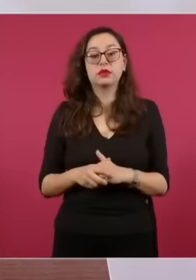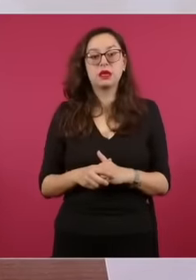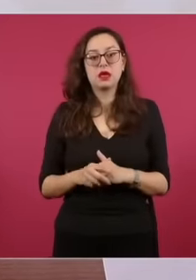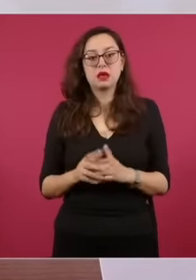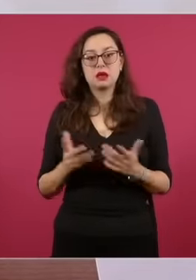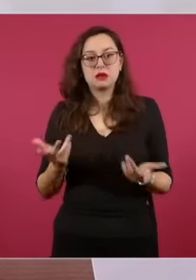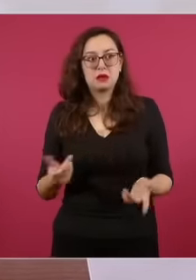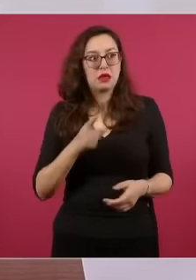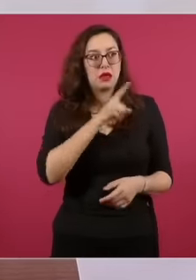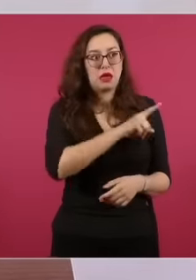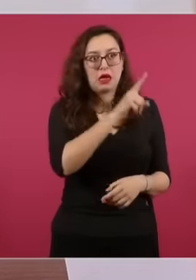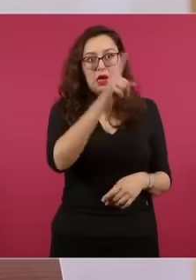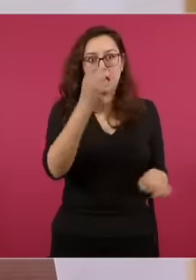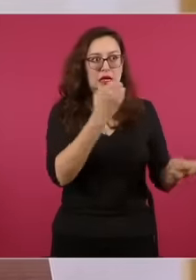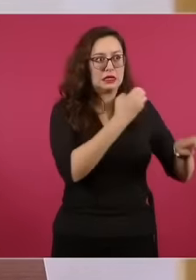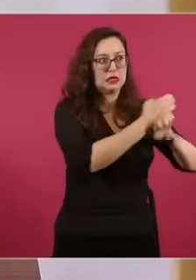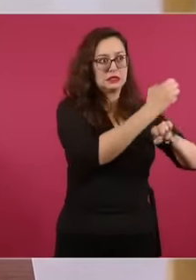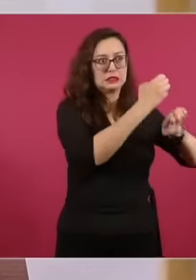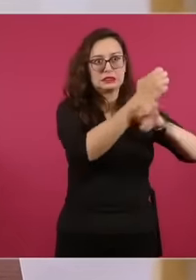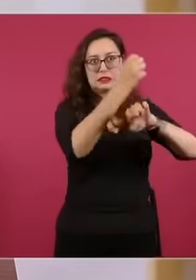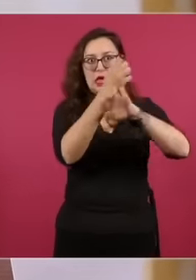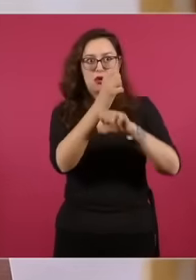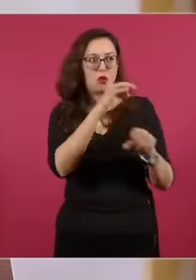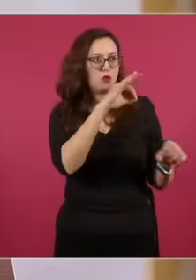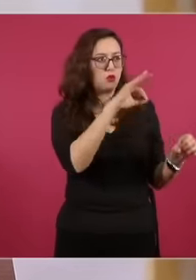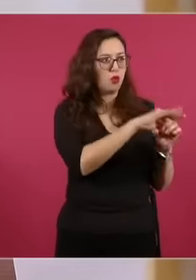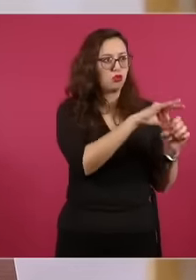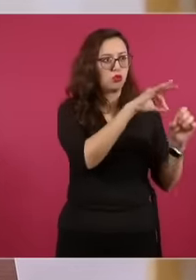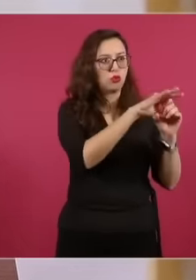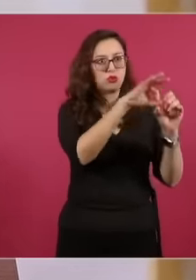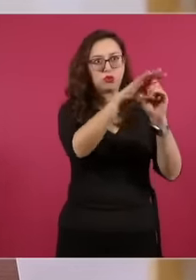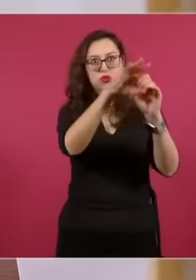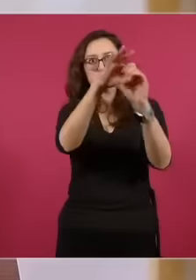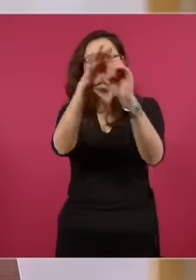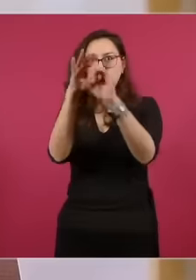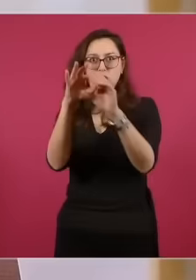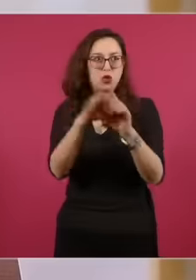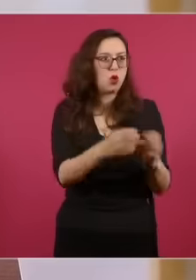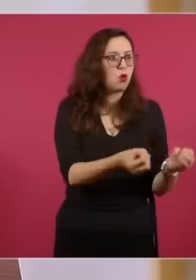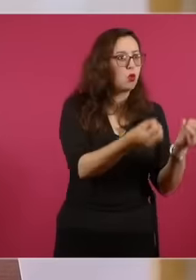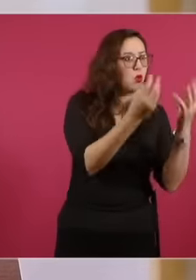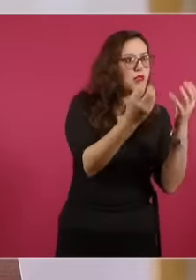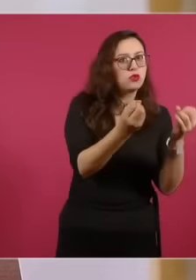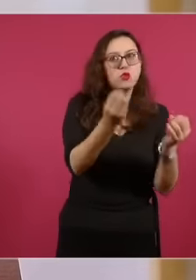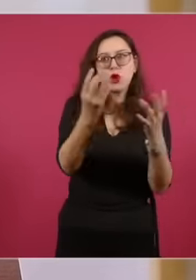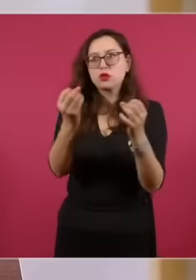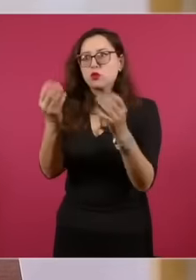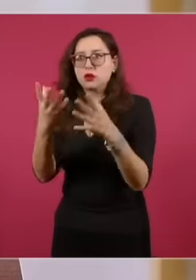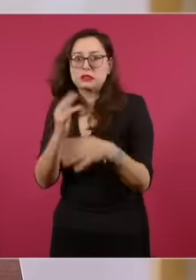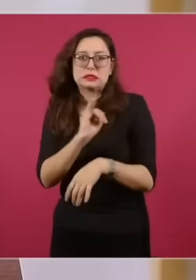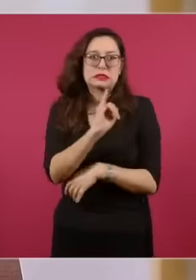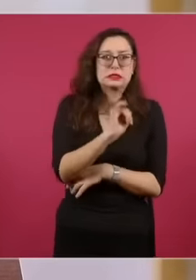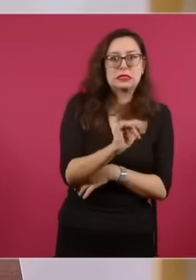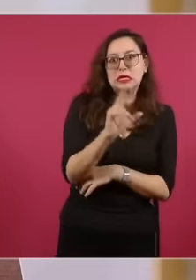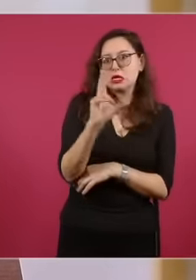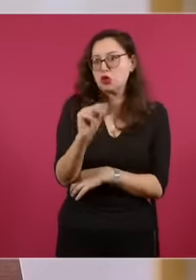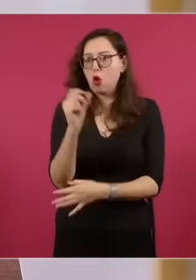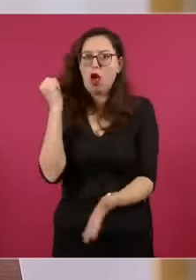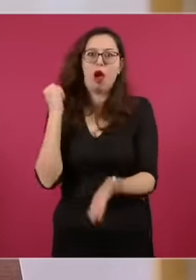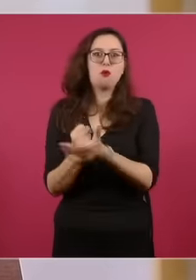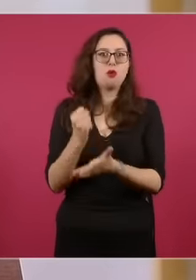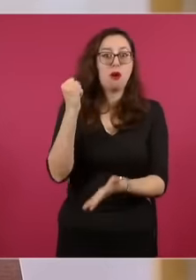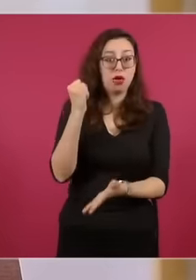de las legislaturas y la declaración de haber sido aprobadas las adiciones